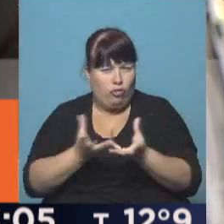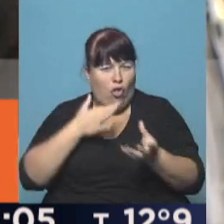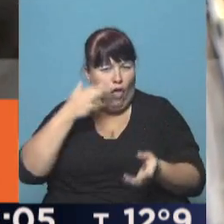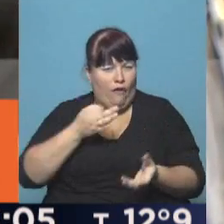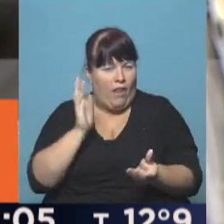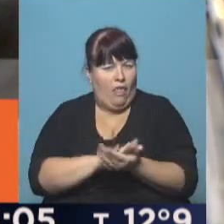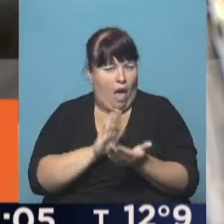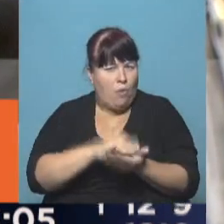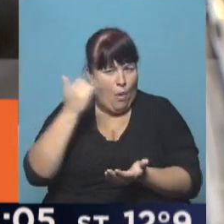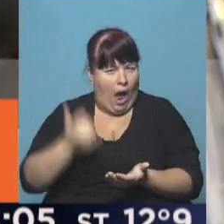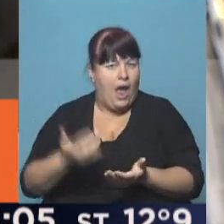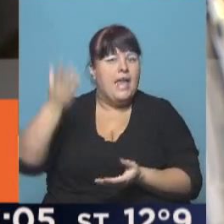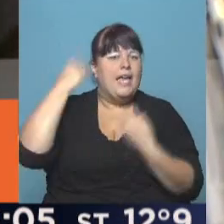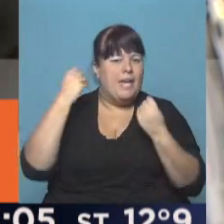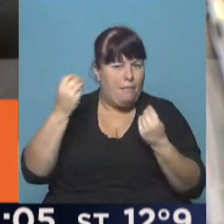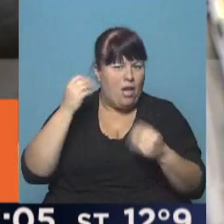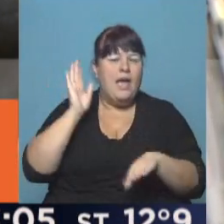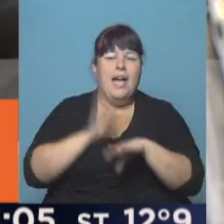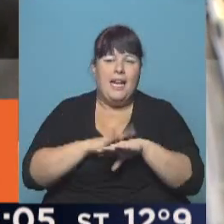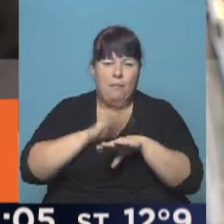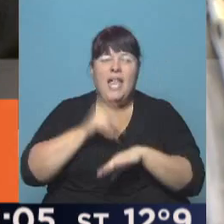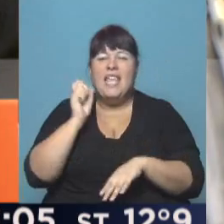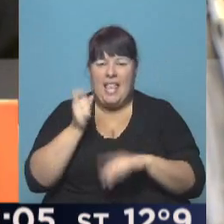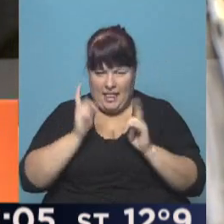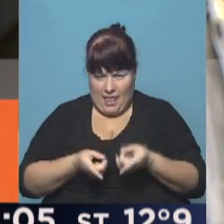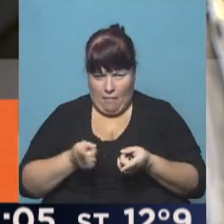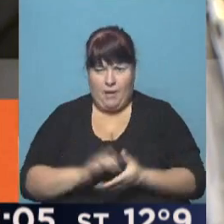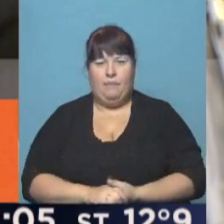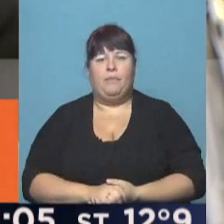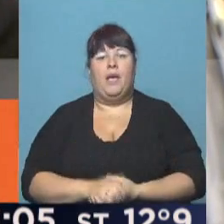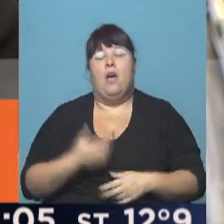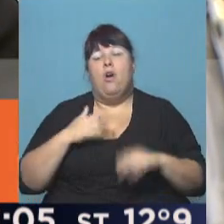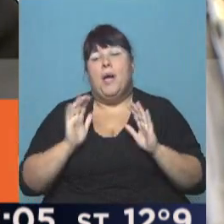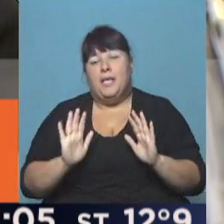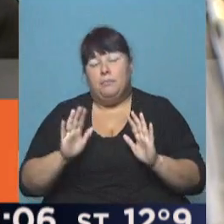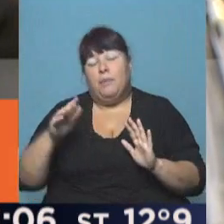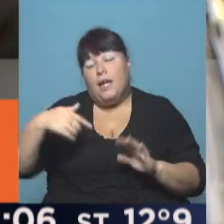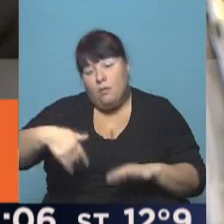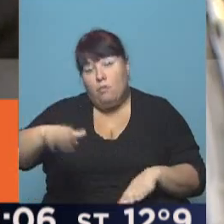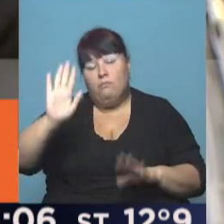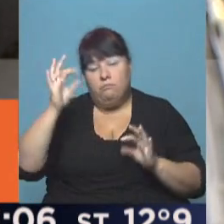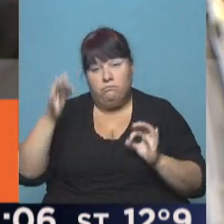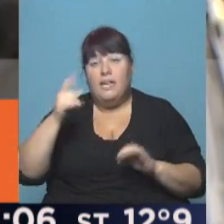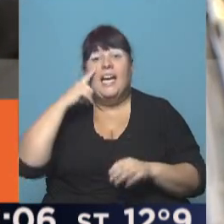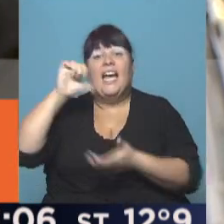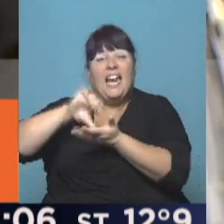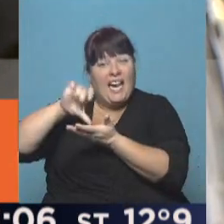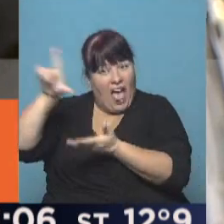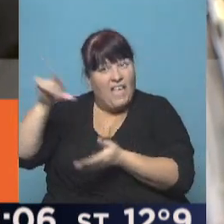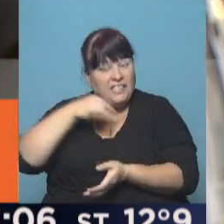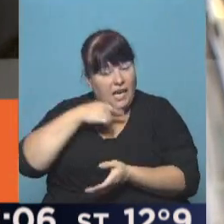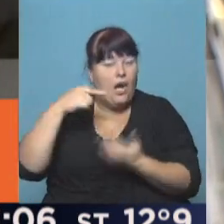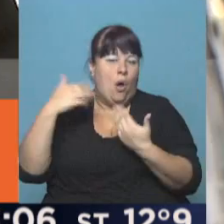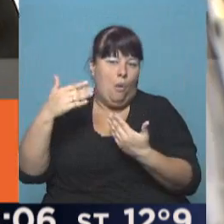verdad de lo que ha acontecido, de las responsabilidades. Esperamos que en algún momento irán, realmente si tiene voluntad,